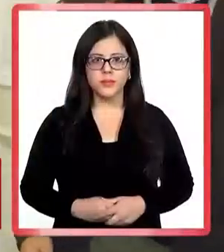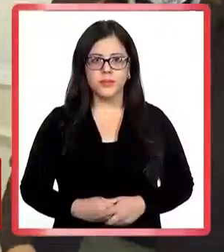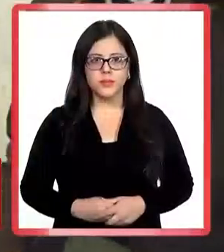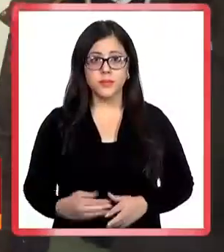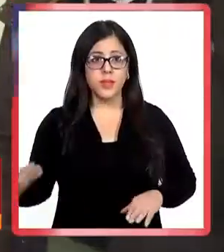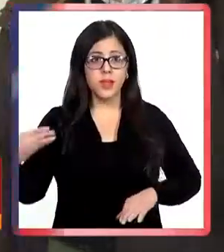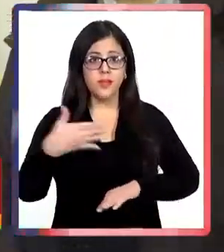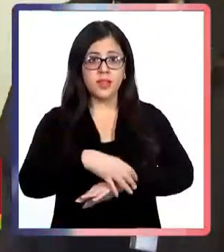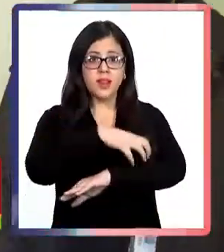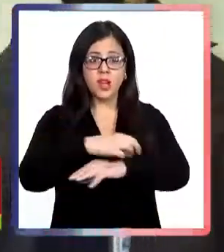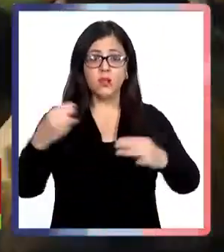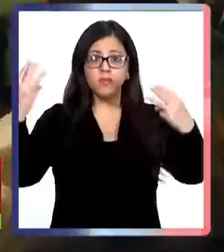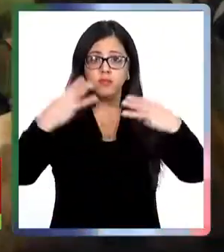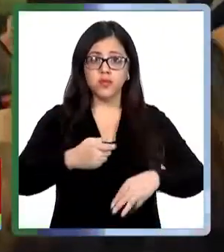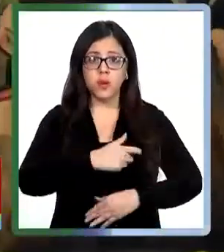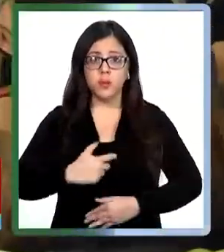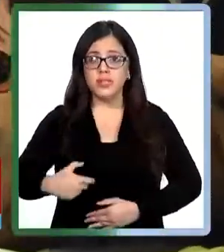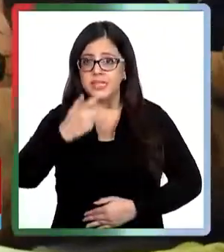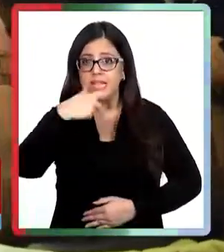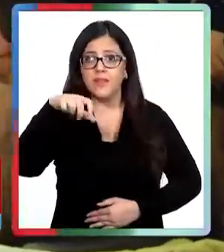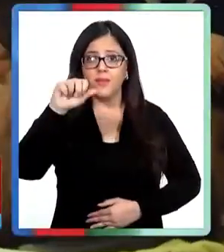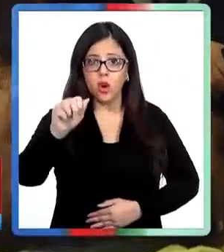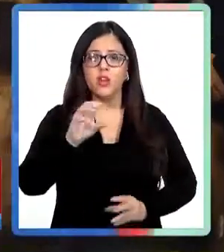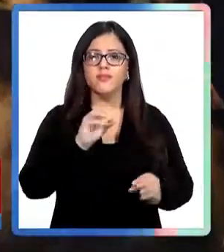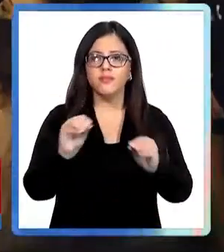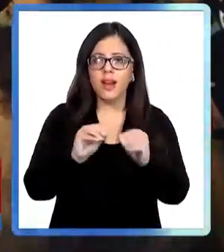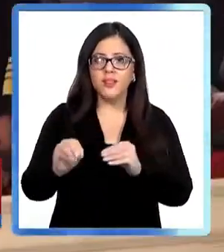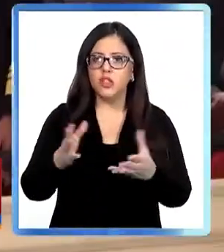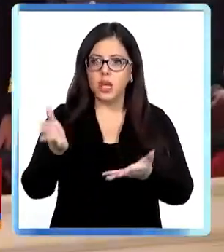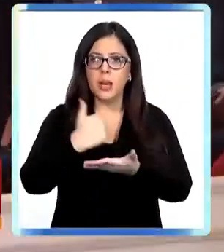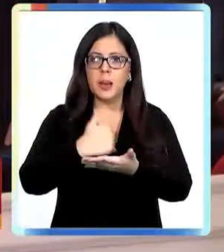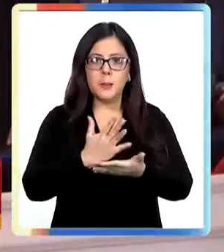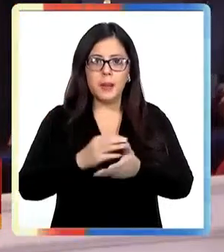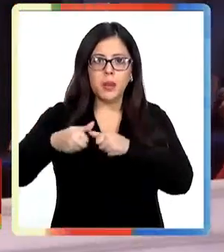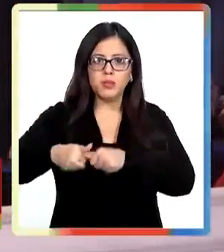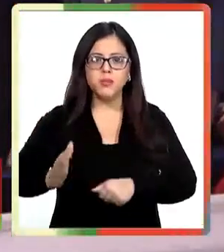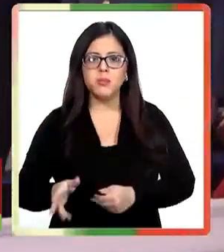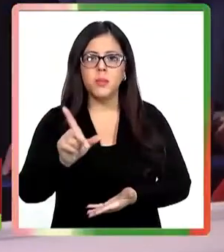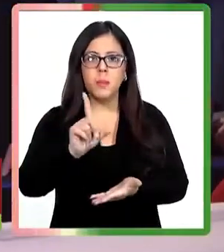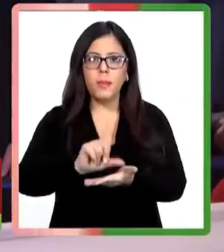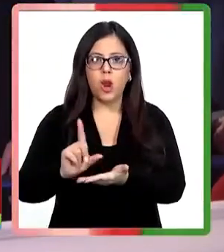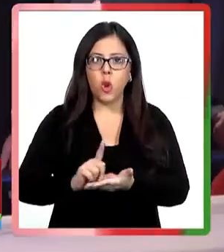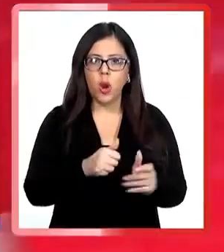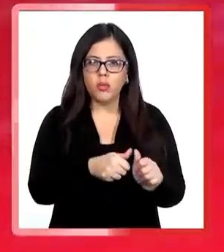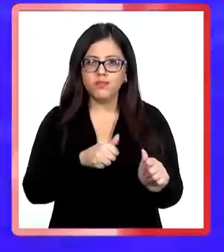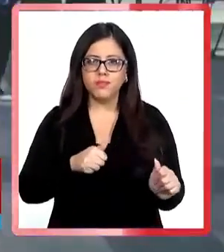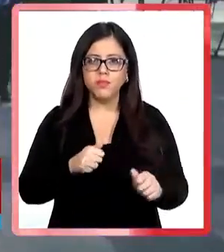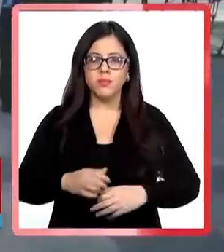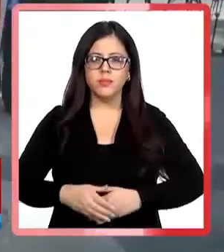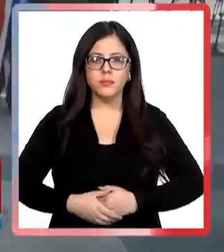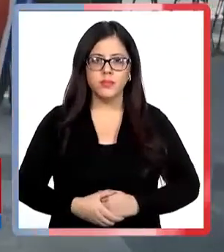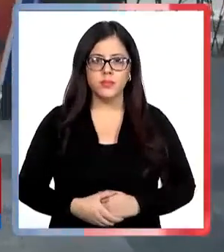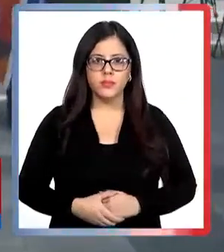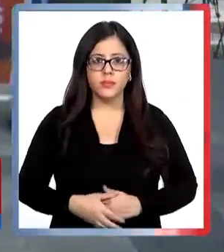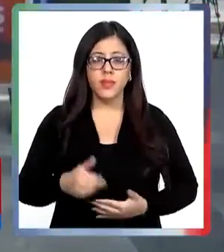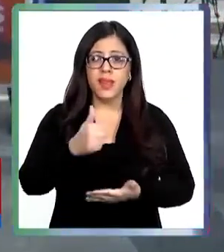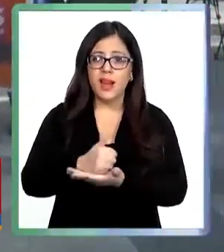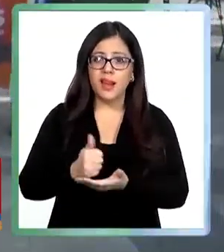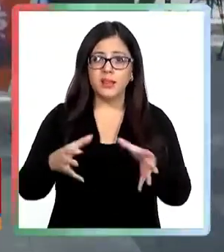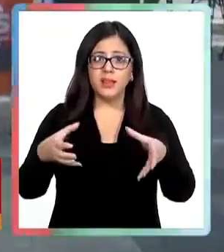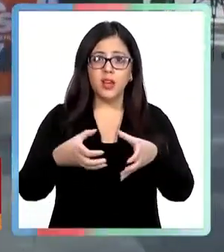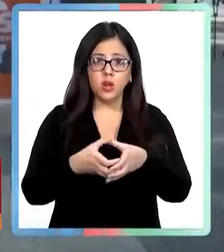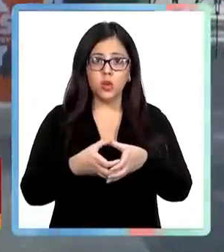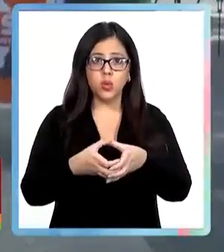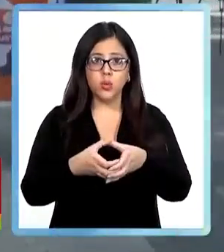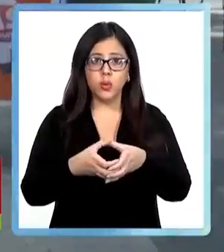En su visita a la región de Magallanes, el presidente Gabriel Boric anunció el plan permanente para las zonas extremas. Alcaldes de la